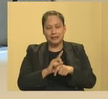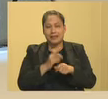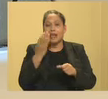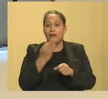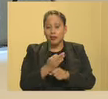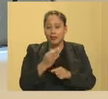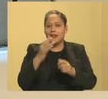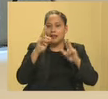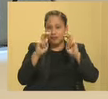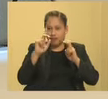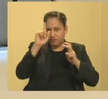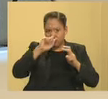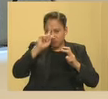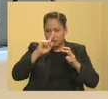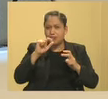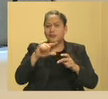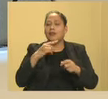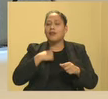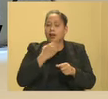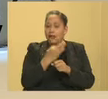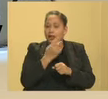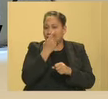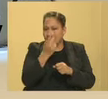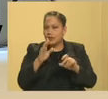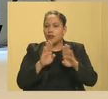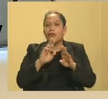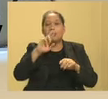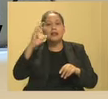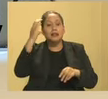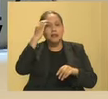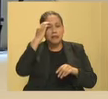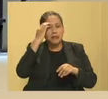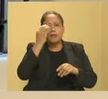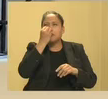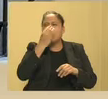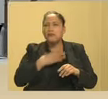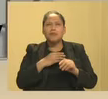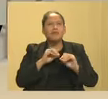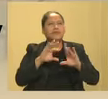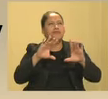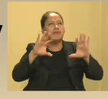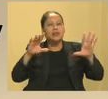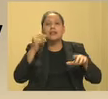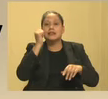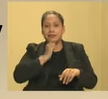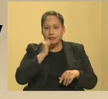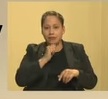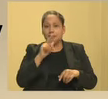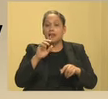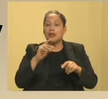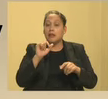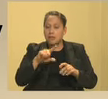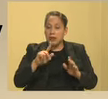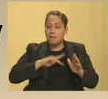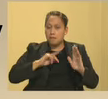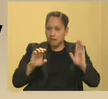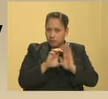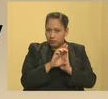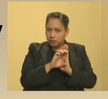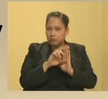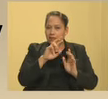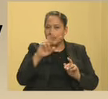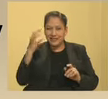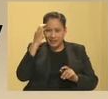Hoy en Tips Caseros voy a decirles cómo tener una recámara perfumada siempre, ya que nuestra habitación debe ser el